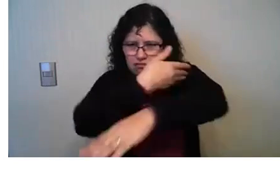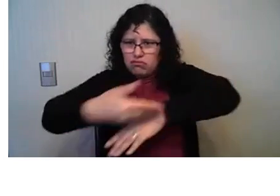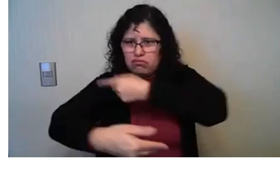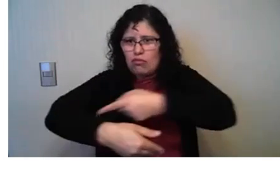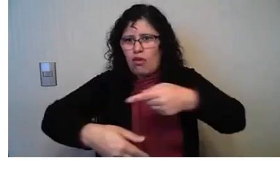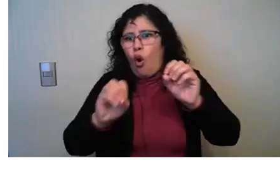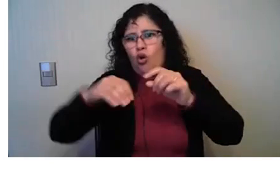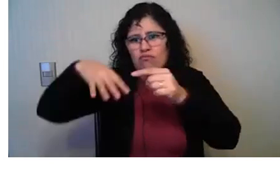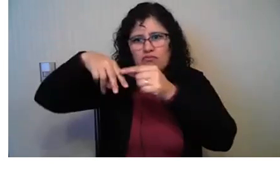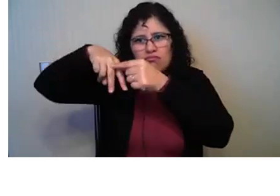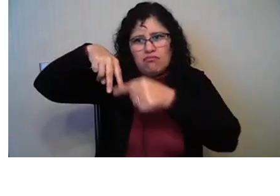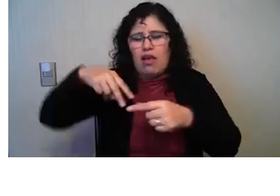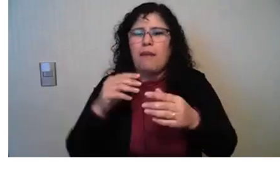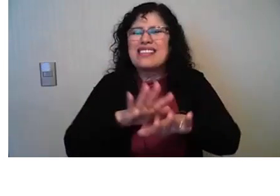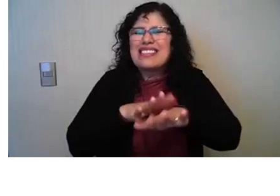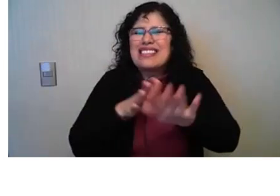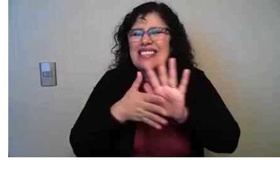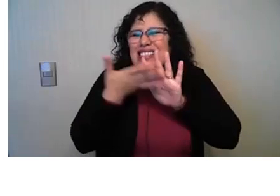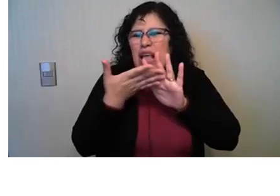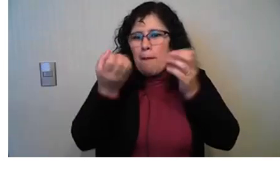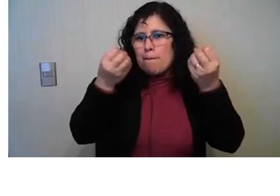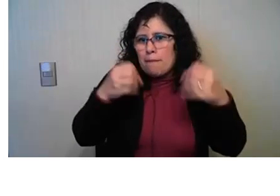la alteración del sistema vestibular del oído interno.